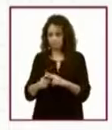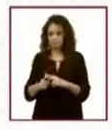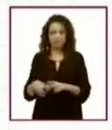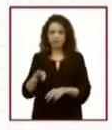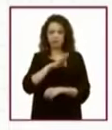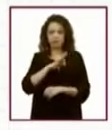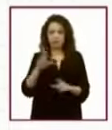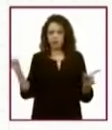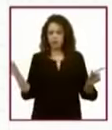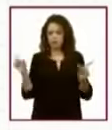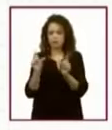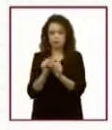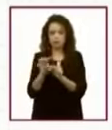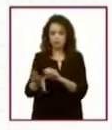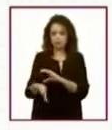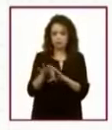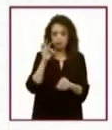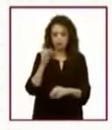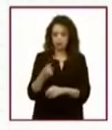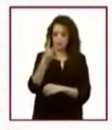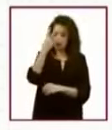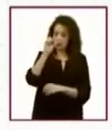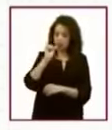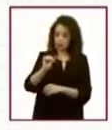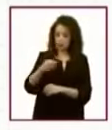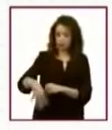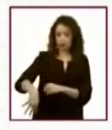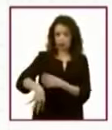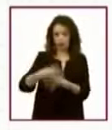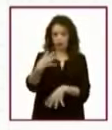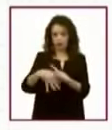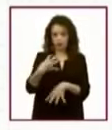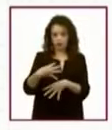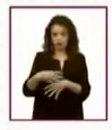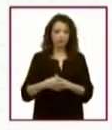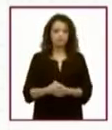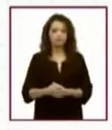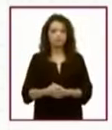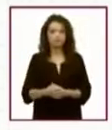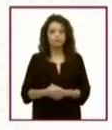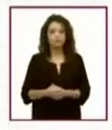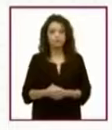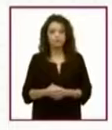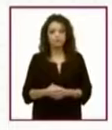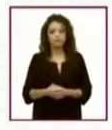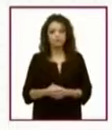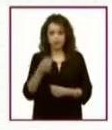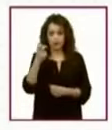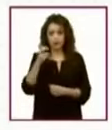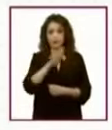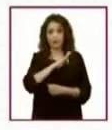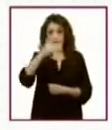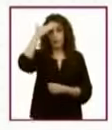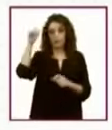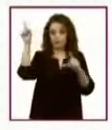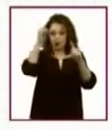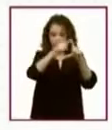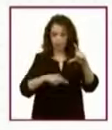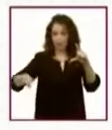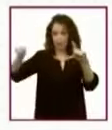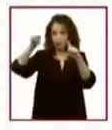algunos decimales. Por ello, cuando calculas el área o el perímetro de un círculo, consideras que pi equivale